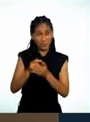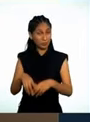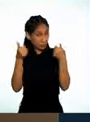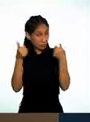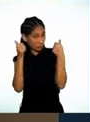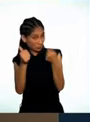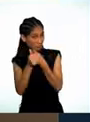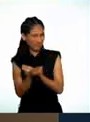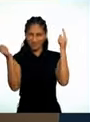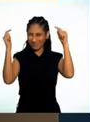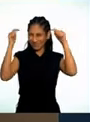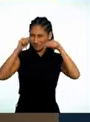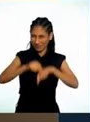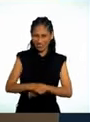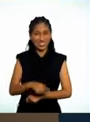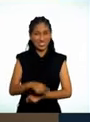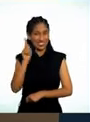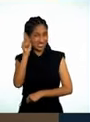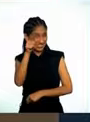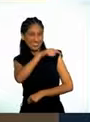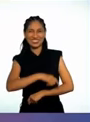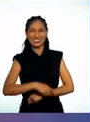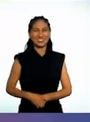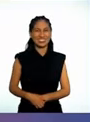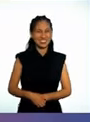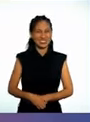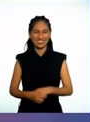now is your tarot